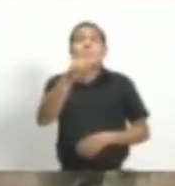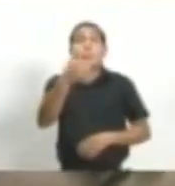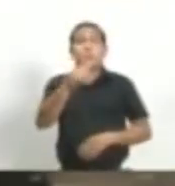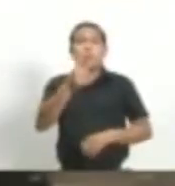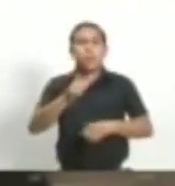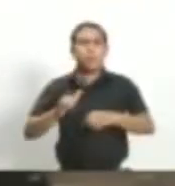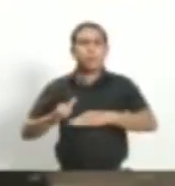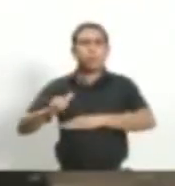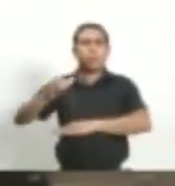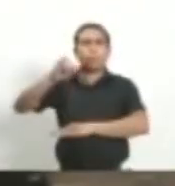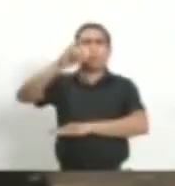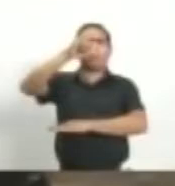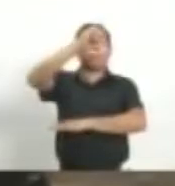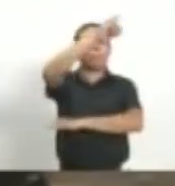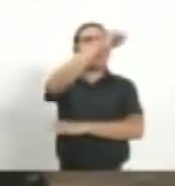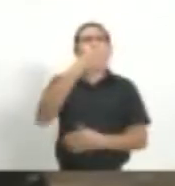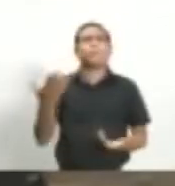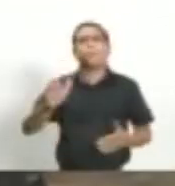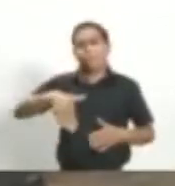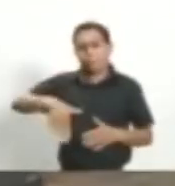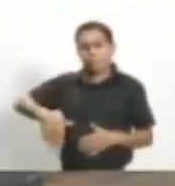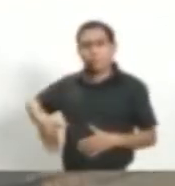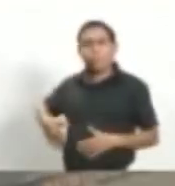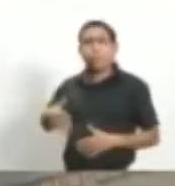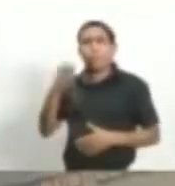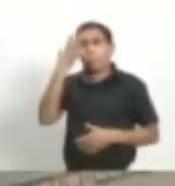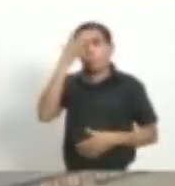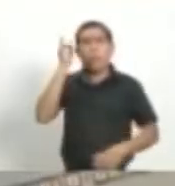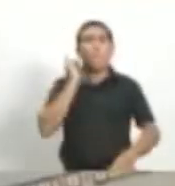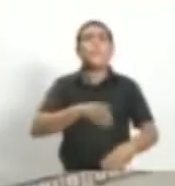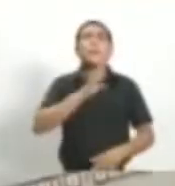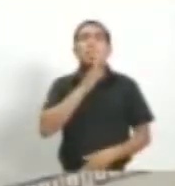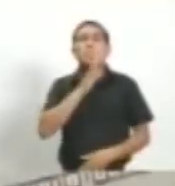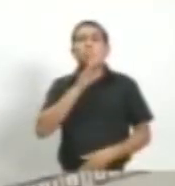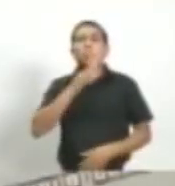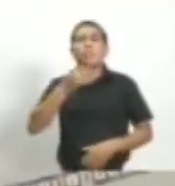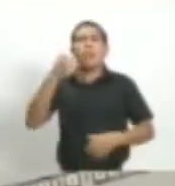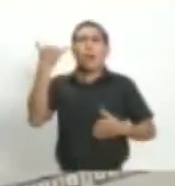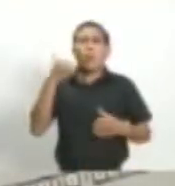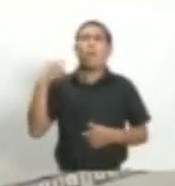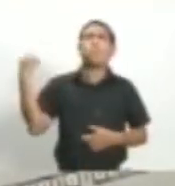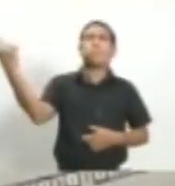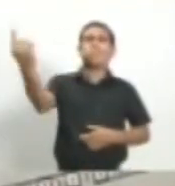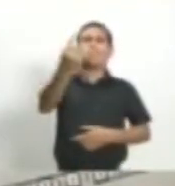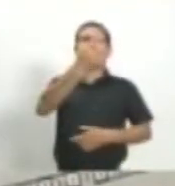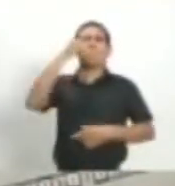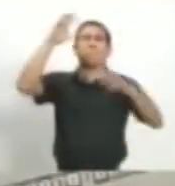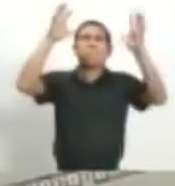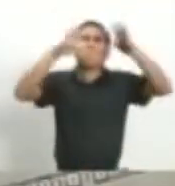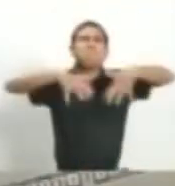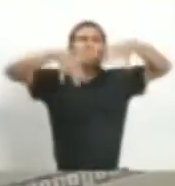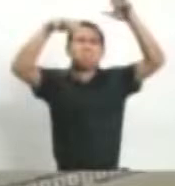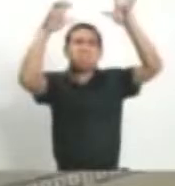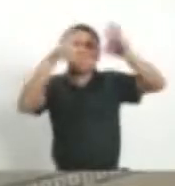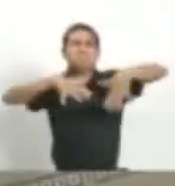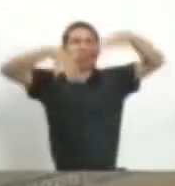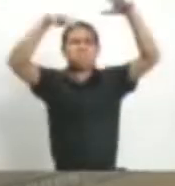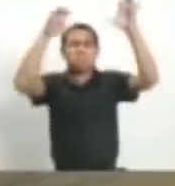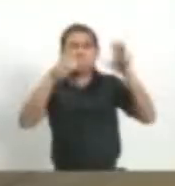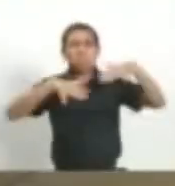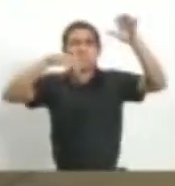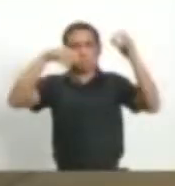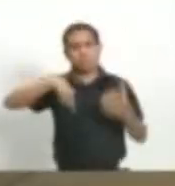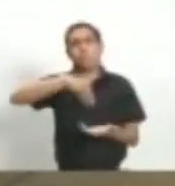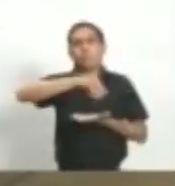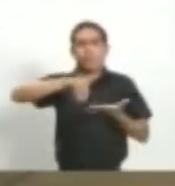de Ernesto Cortizos es solo una de las tantas consecuencias por el mal clima que ocasionan las fuertes lluvias en el departamento del